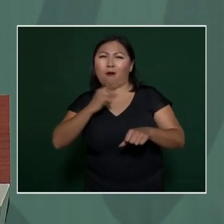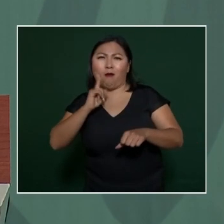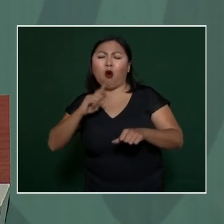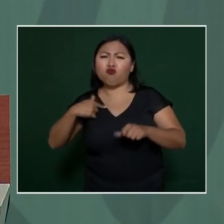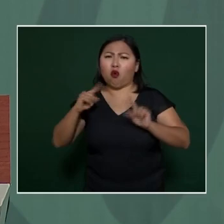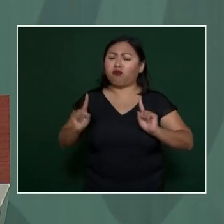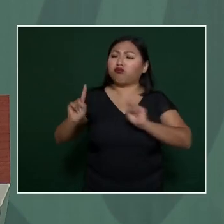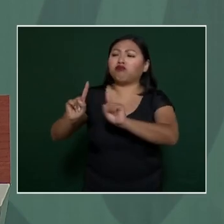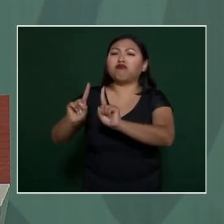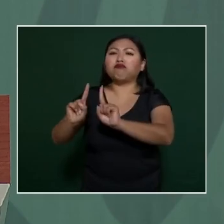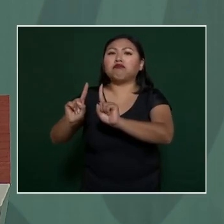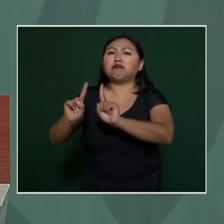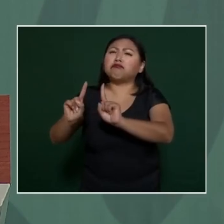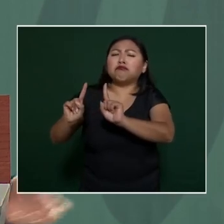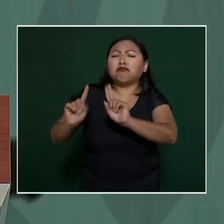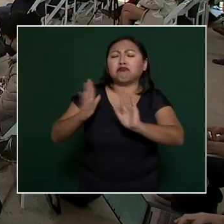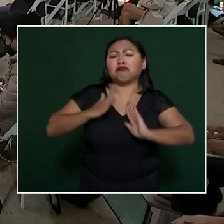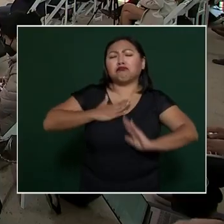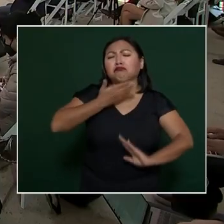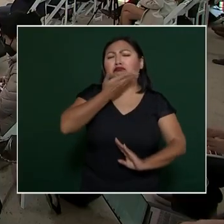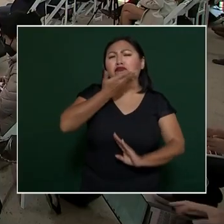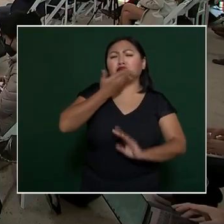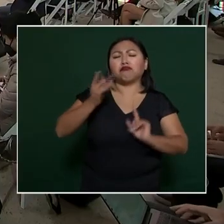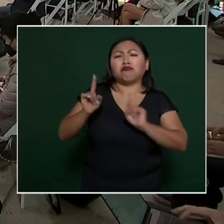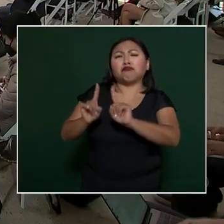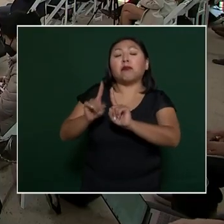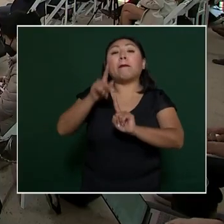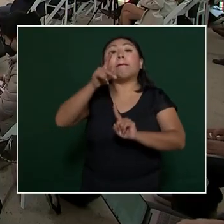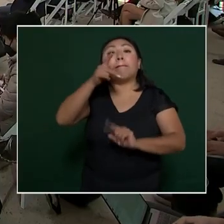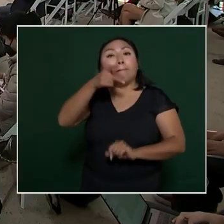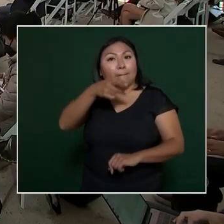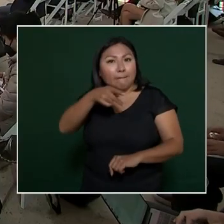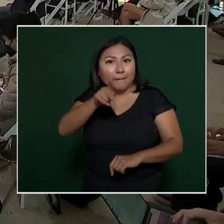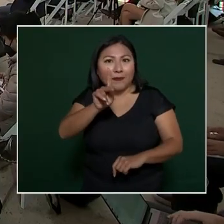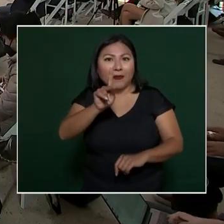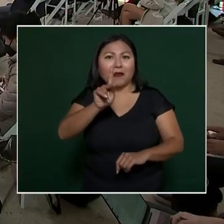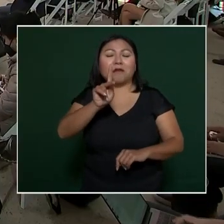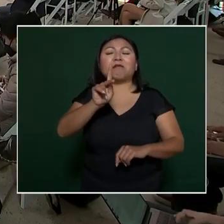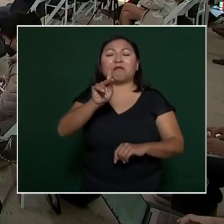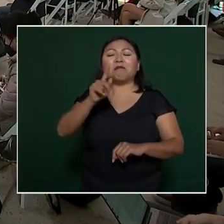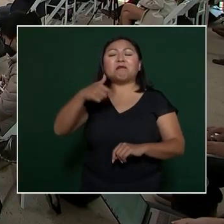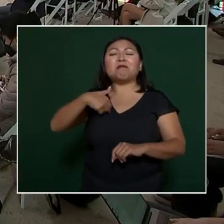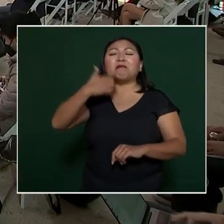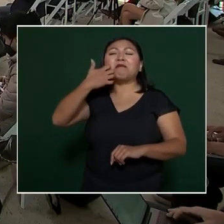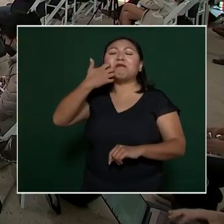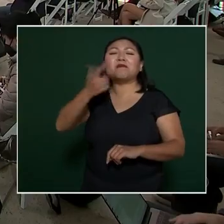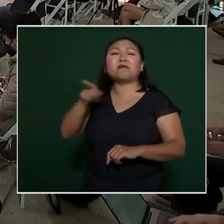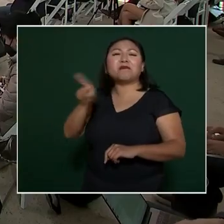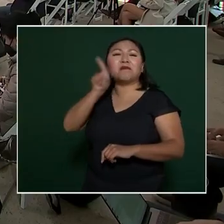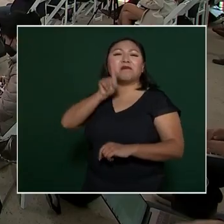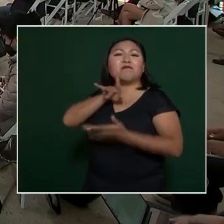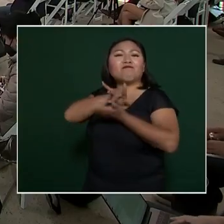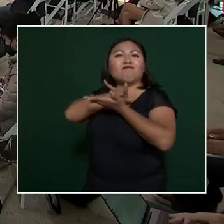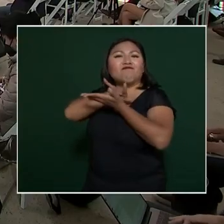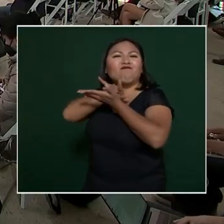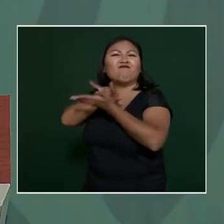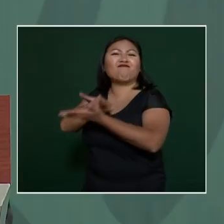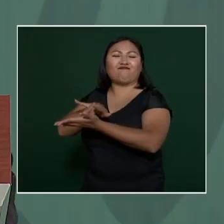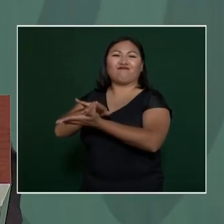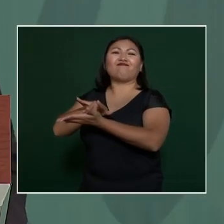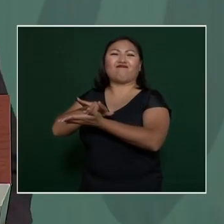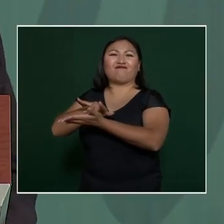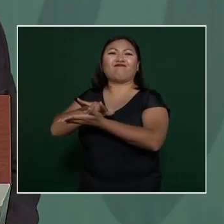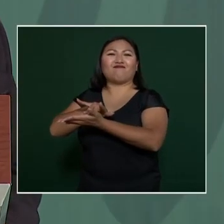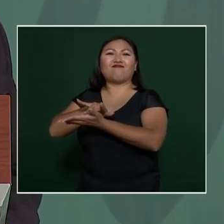una excepción para dejar de manifiesto que